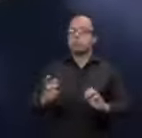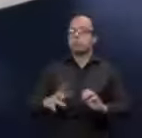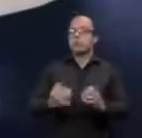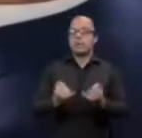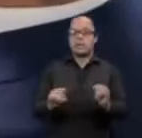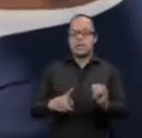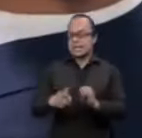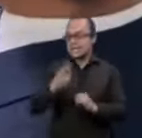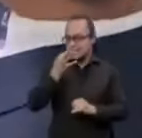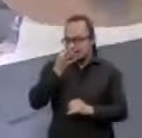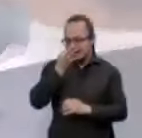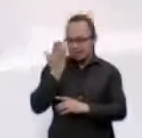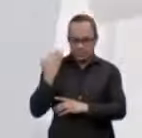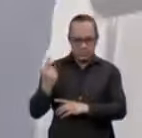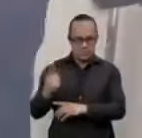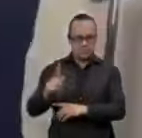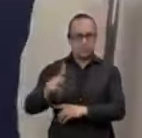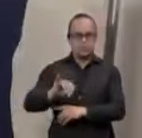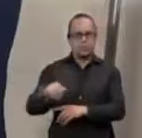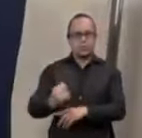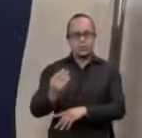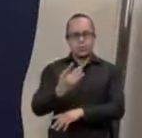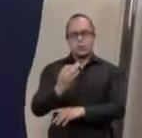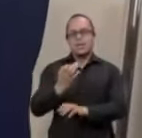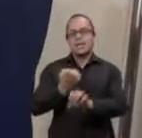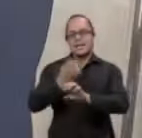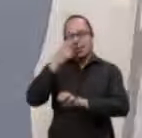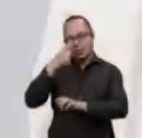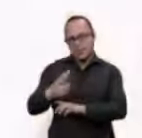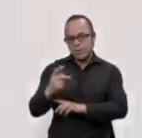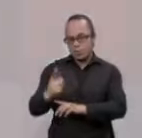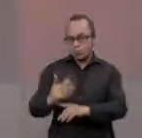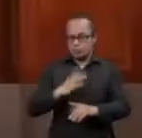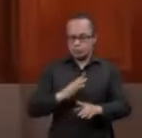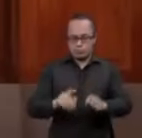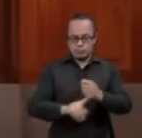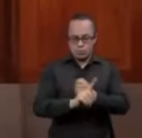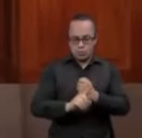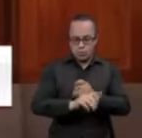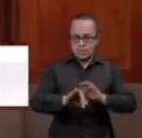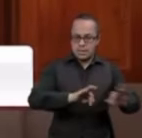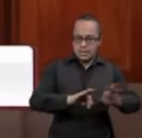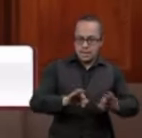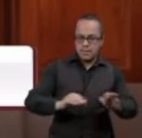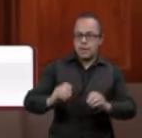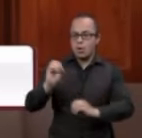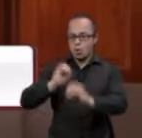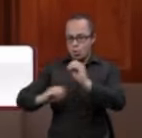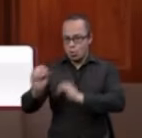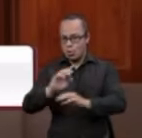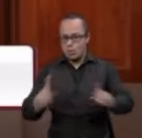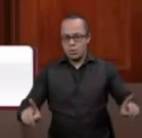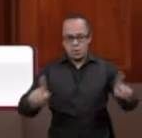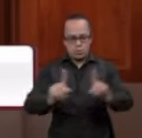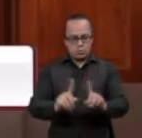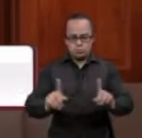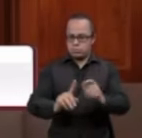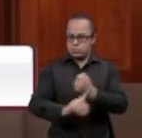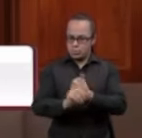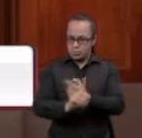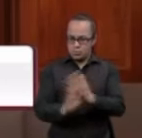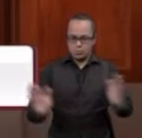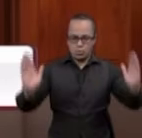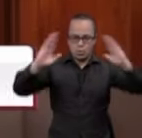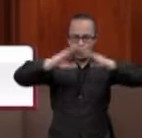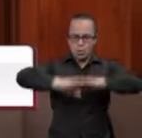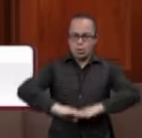el Poder Judicial. Dirimir los conflictos obrero-patronales y entre empleados y empleadores es la función de